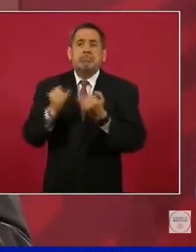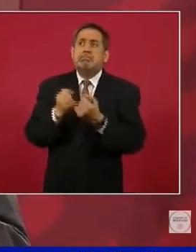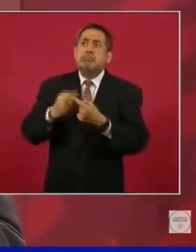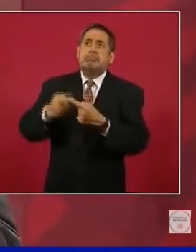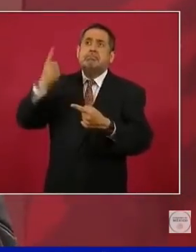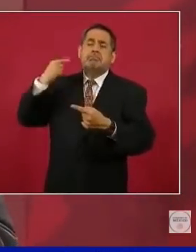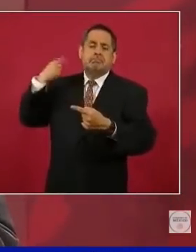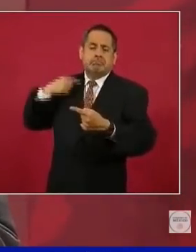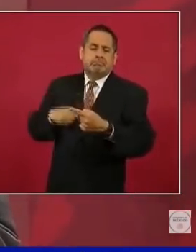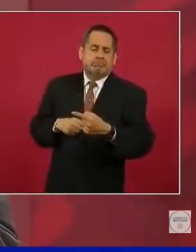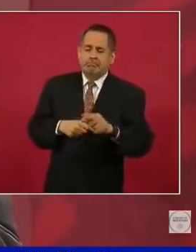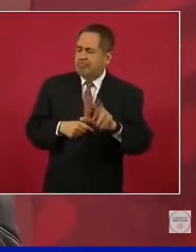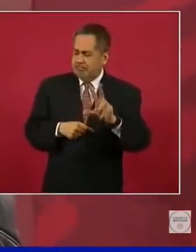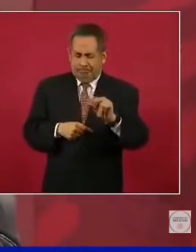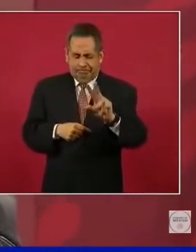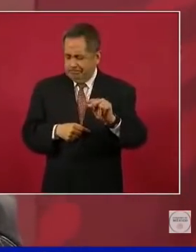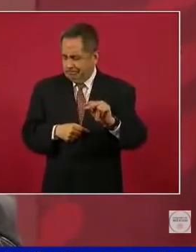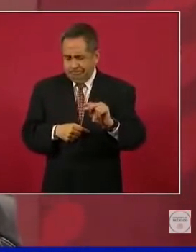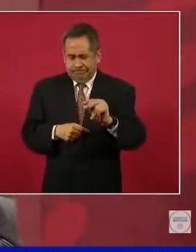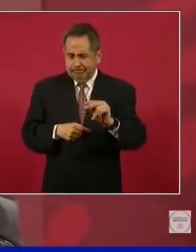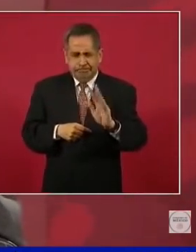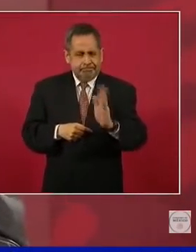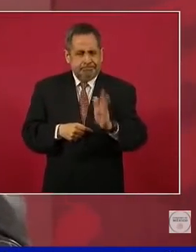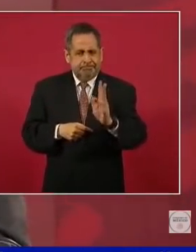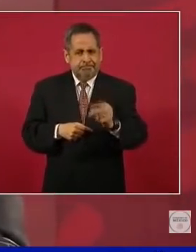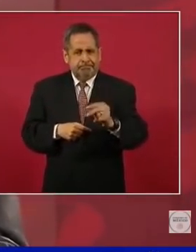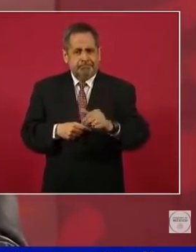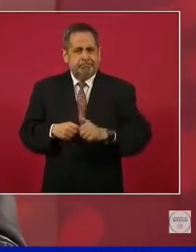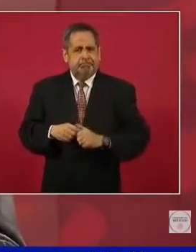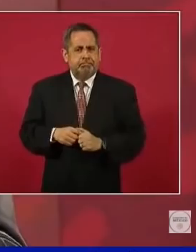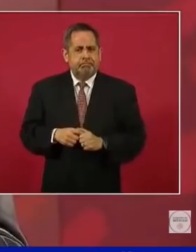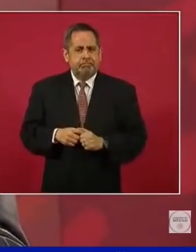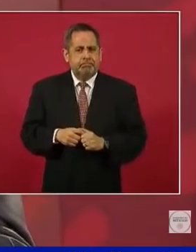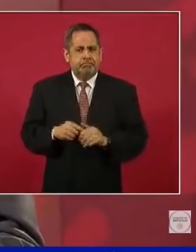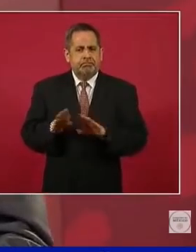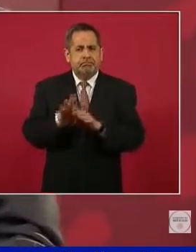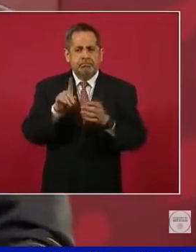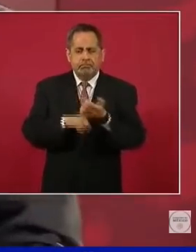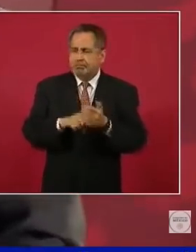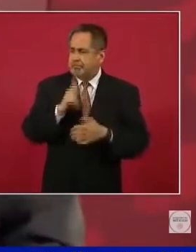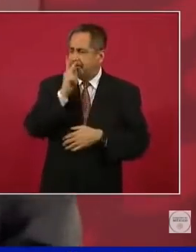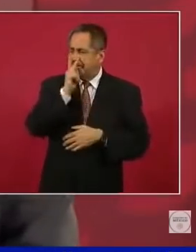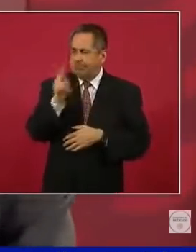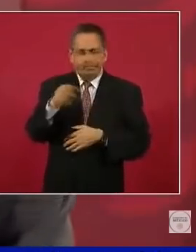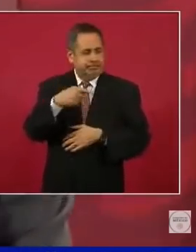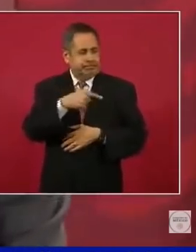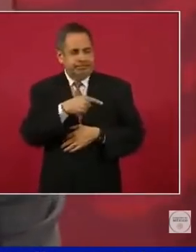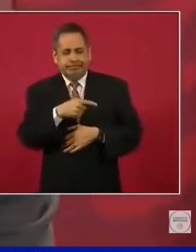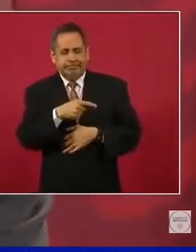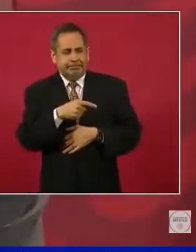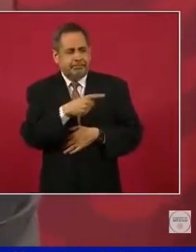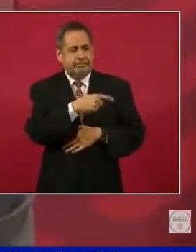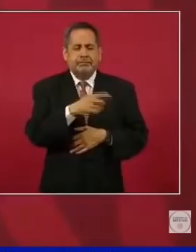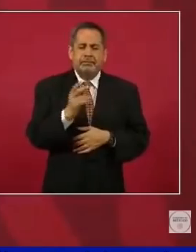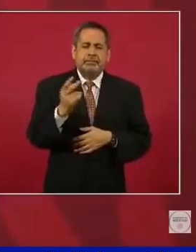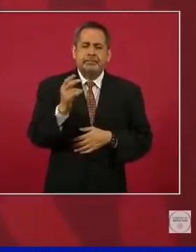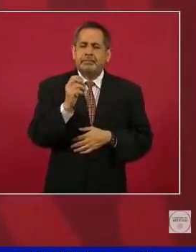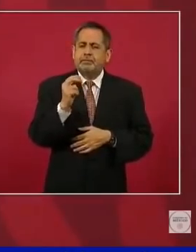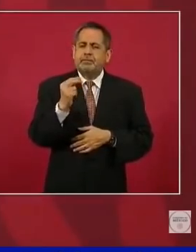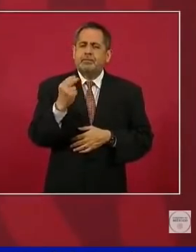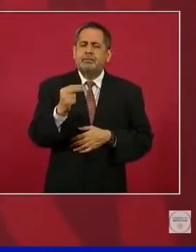No, ya no opera, hablando en lenguaje de seguridad,